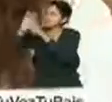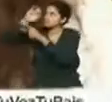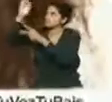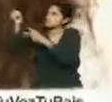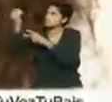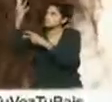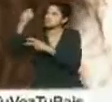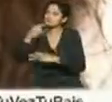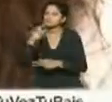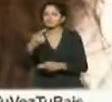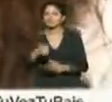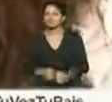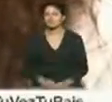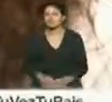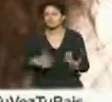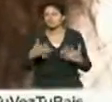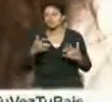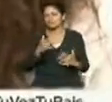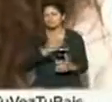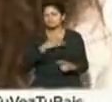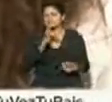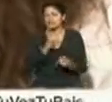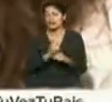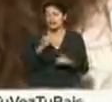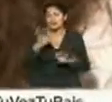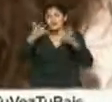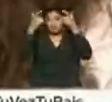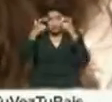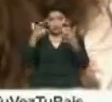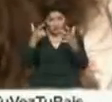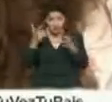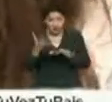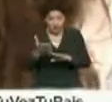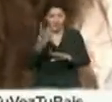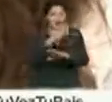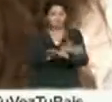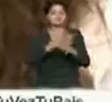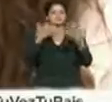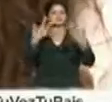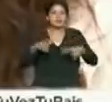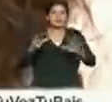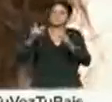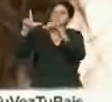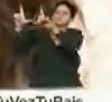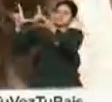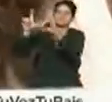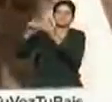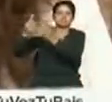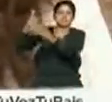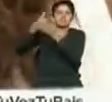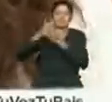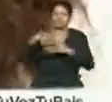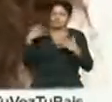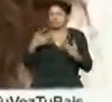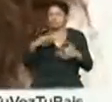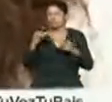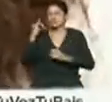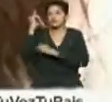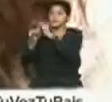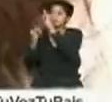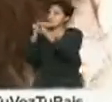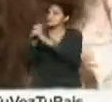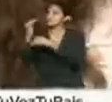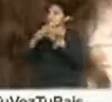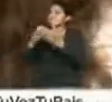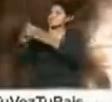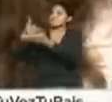iniciativa. Increíble, porque antes de graduarse ya tenemos como que un reconocimiento internacional que fue este concurso. Entonces fue una,